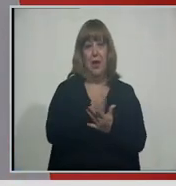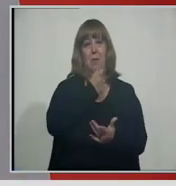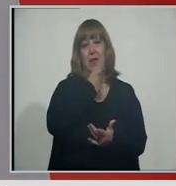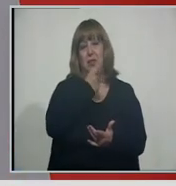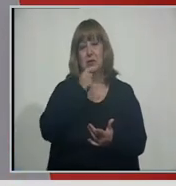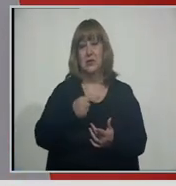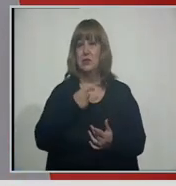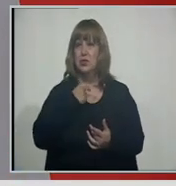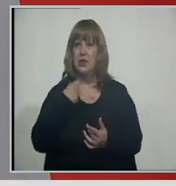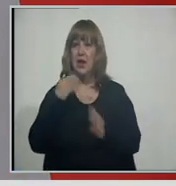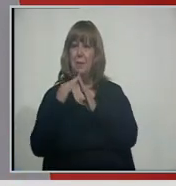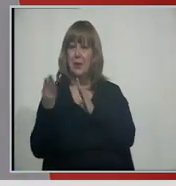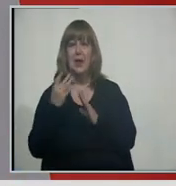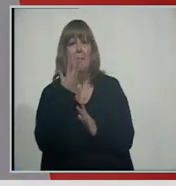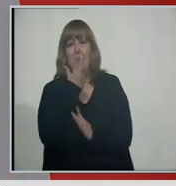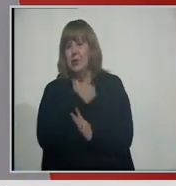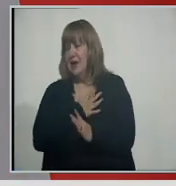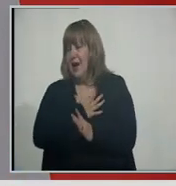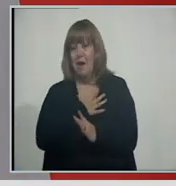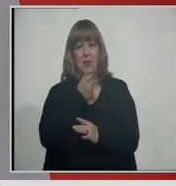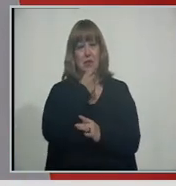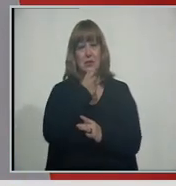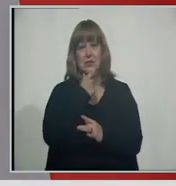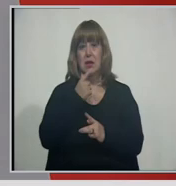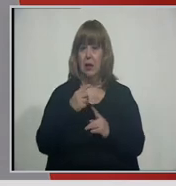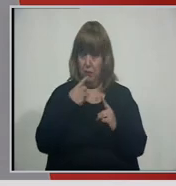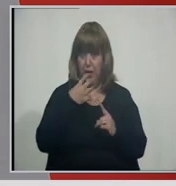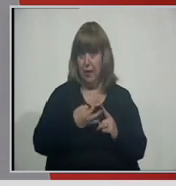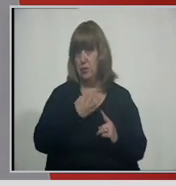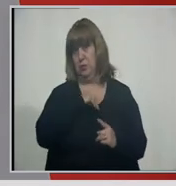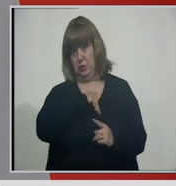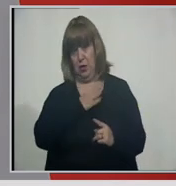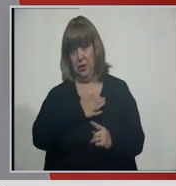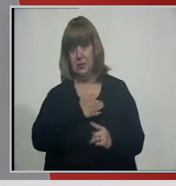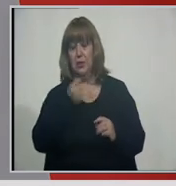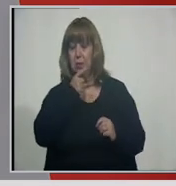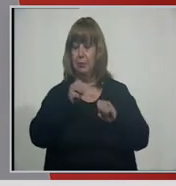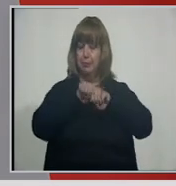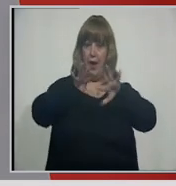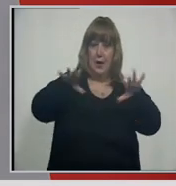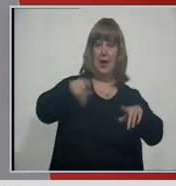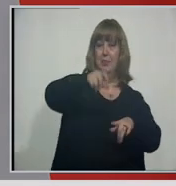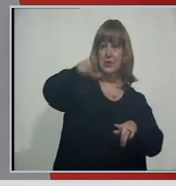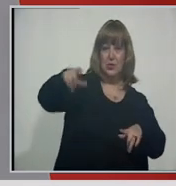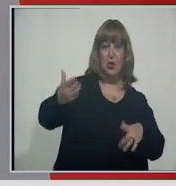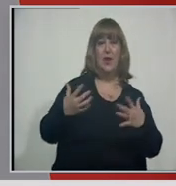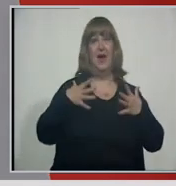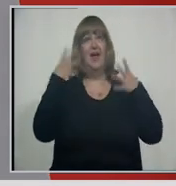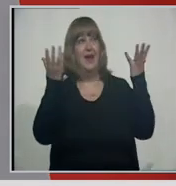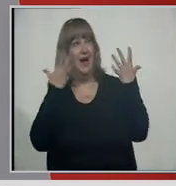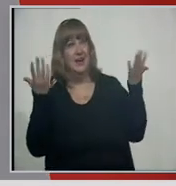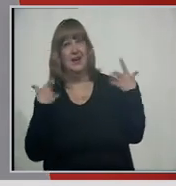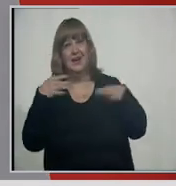amigo que una inmovilidad porque me encanta amo mendoza pero no es una frase es que es mágica a la gente el lugar el aire las